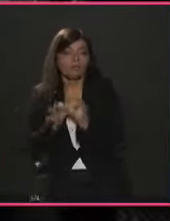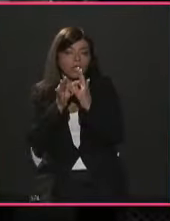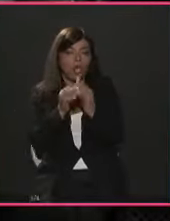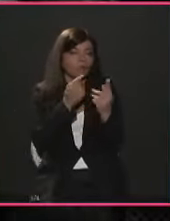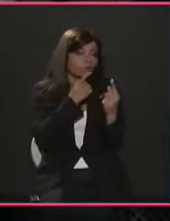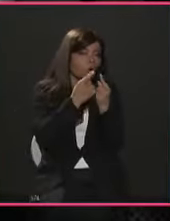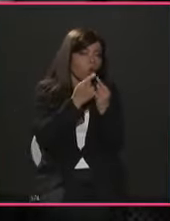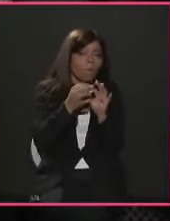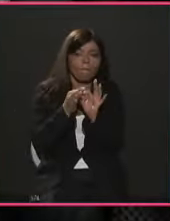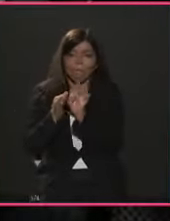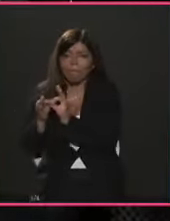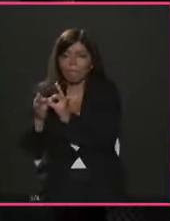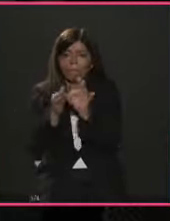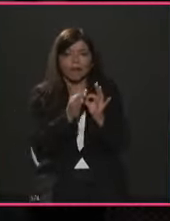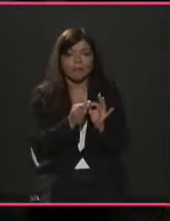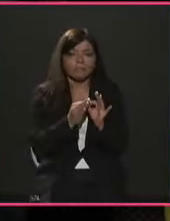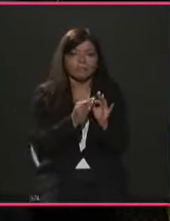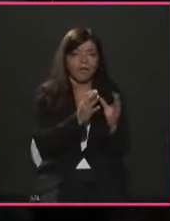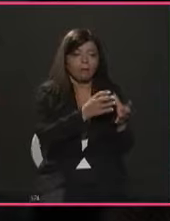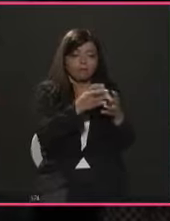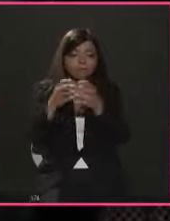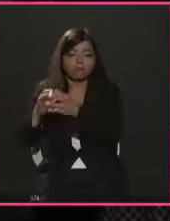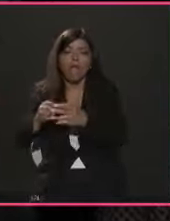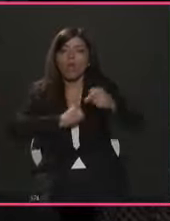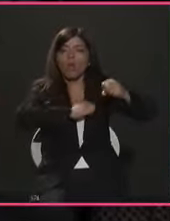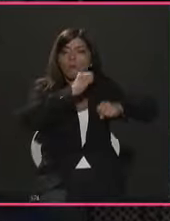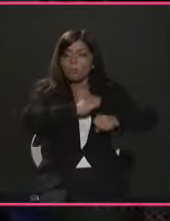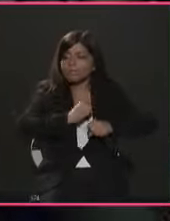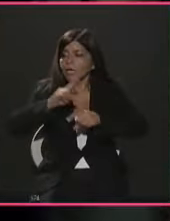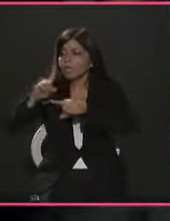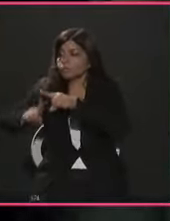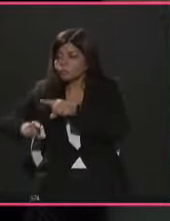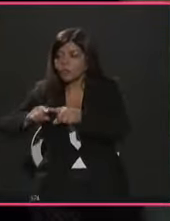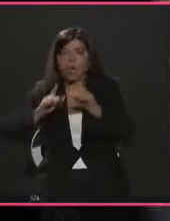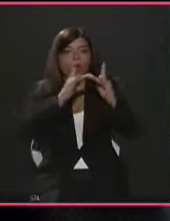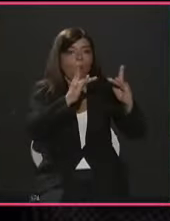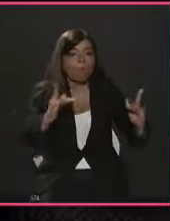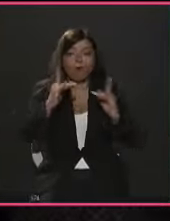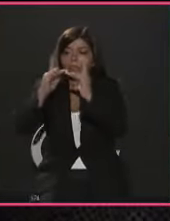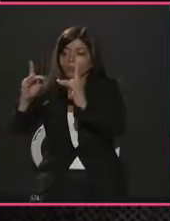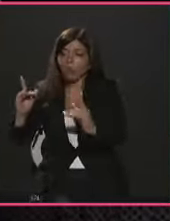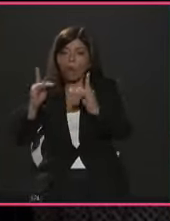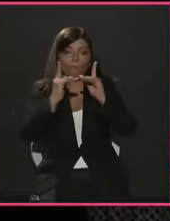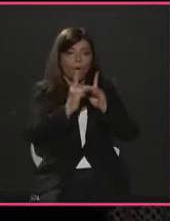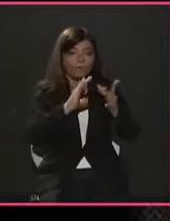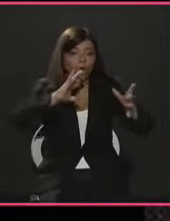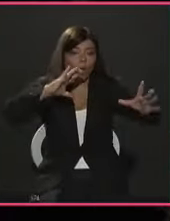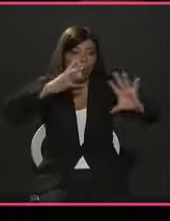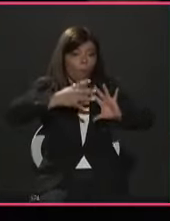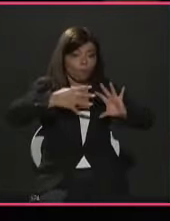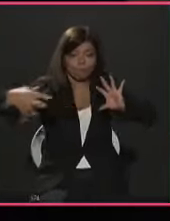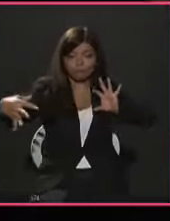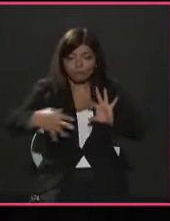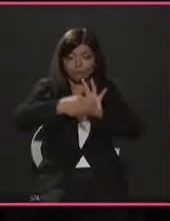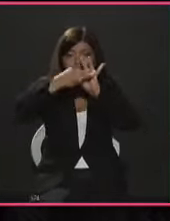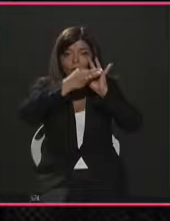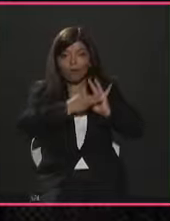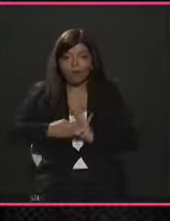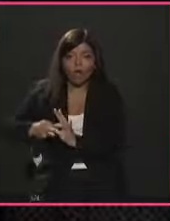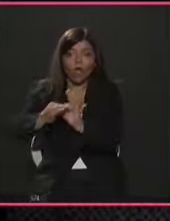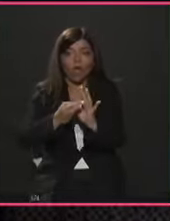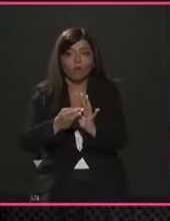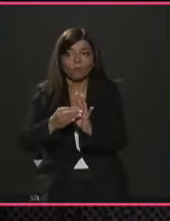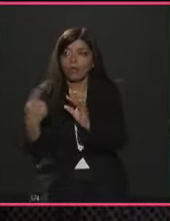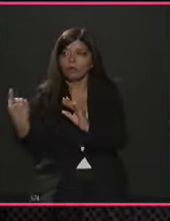conversar juntos con los territorios con los empresarios las empresarias generar puentes puentes entre mundos distintos porque cada uno Son mundo